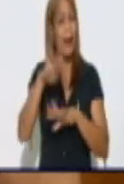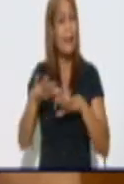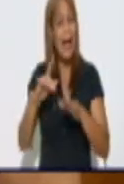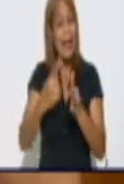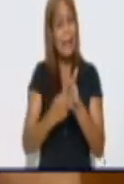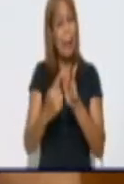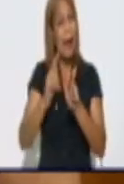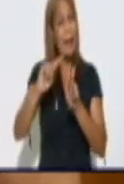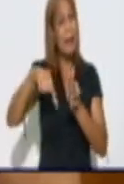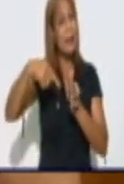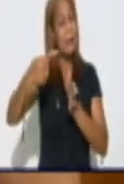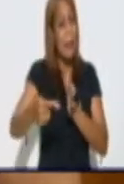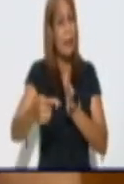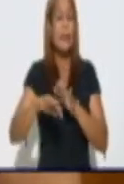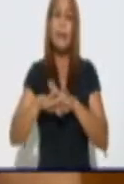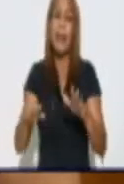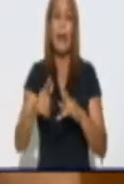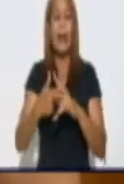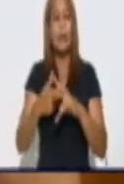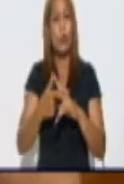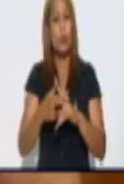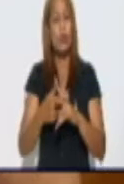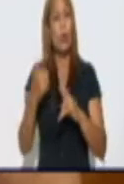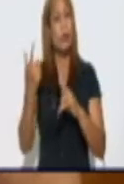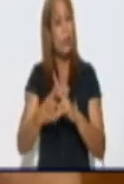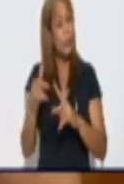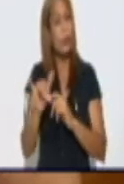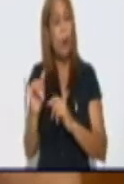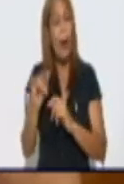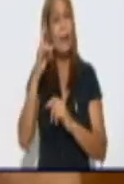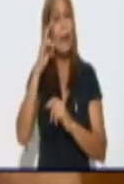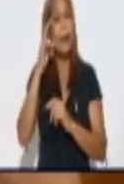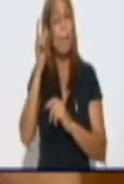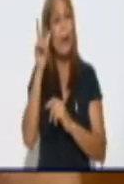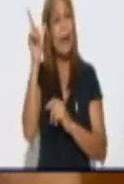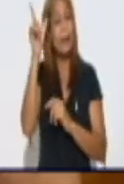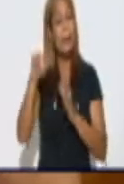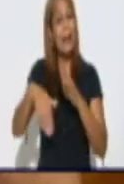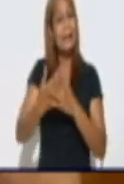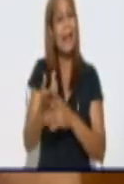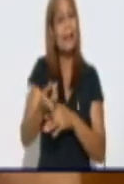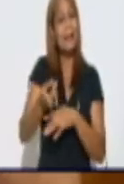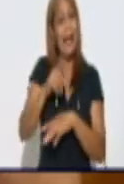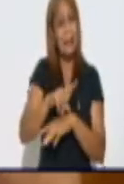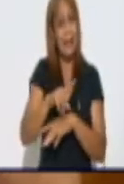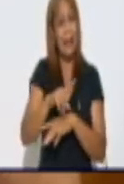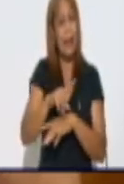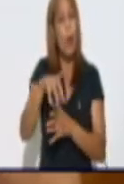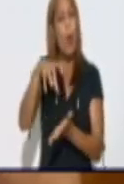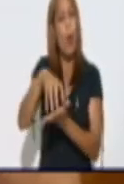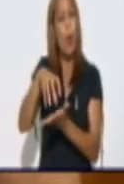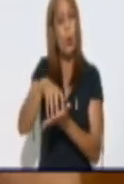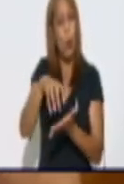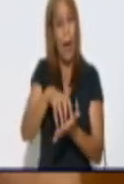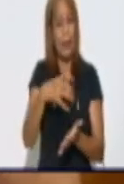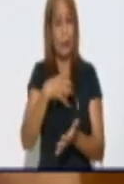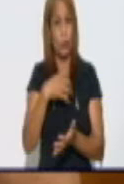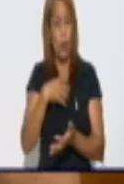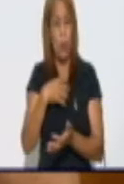se trabaja en los talleres nuestros. Y también en Voy Arriba, que se le dio solución en el día de ayer, que tuvo afectado el dren que le